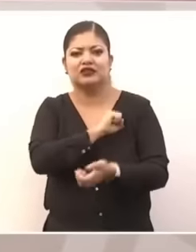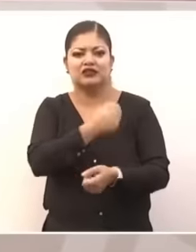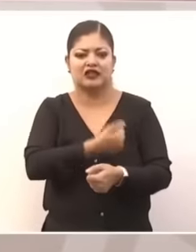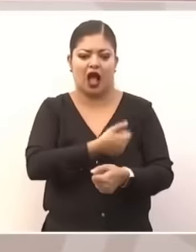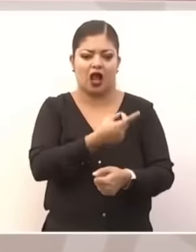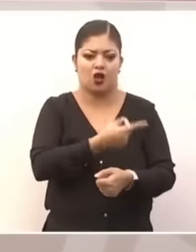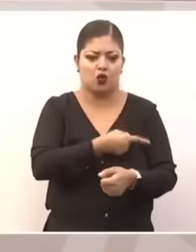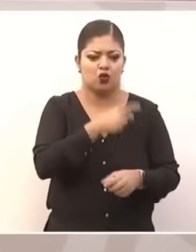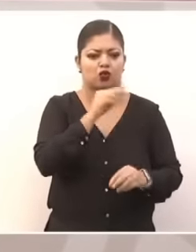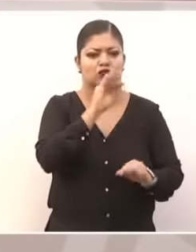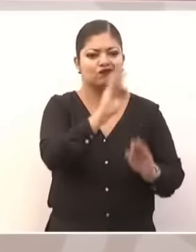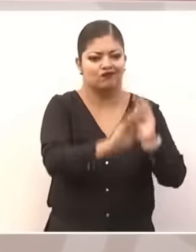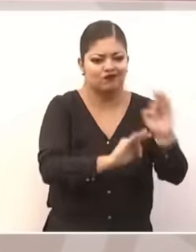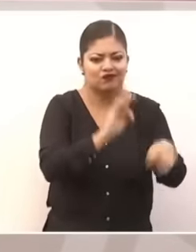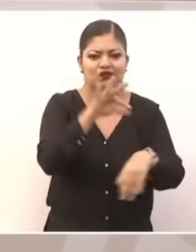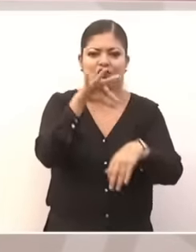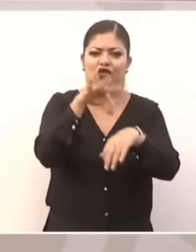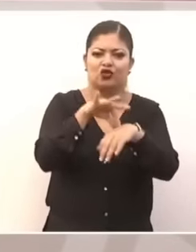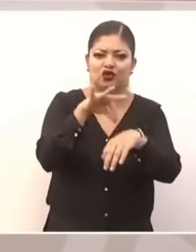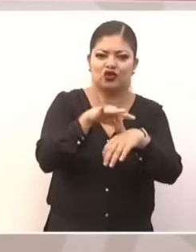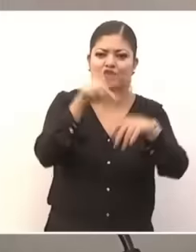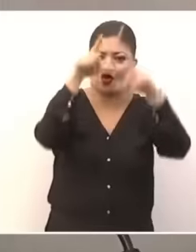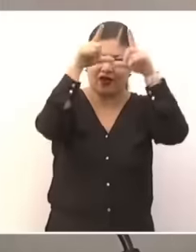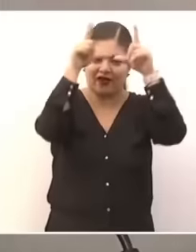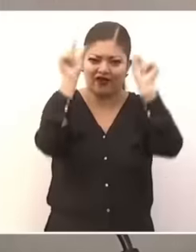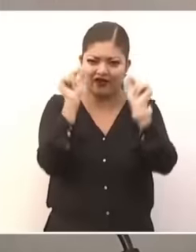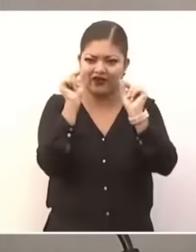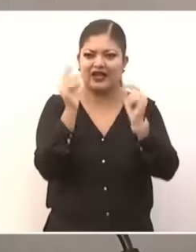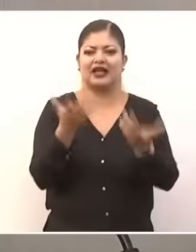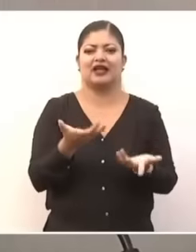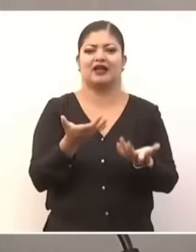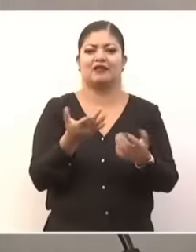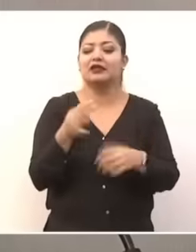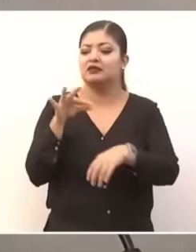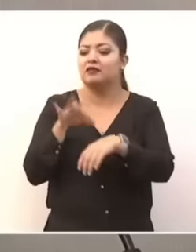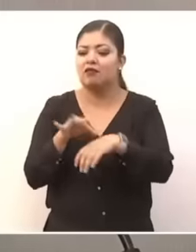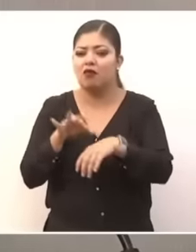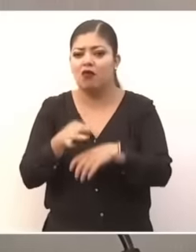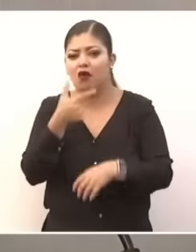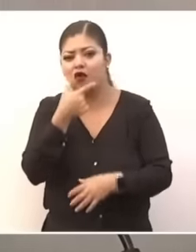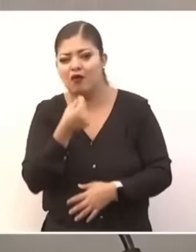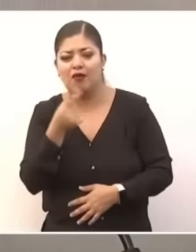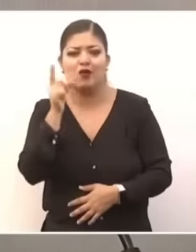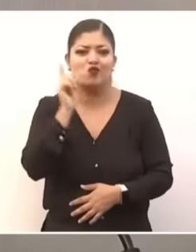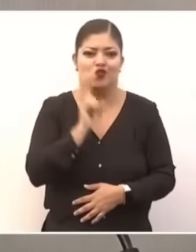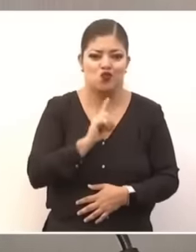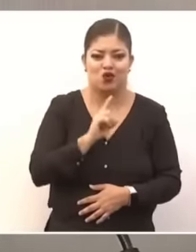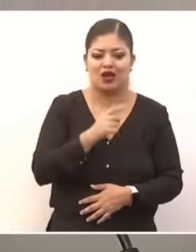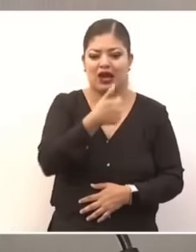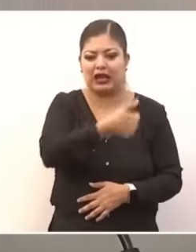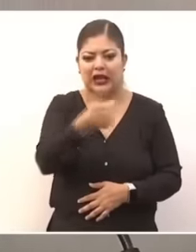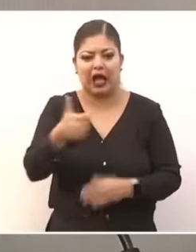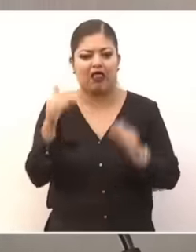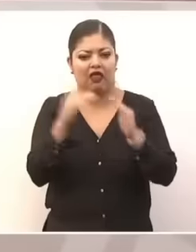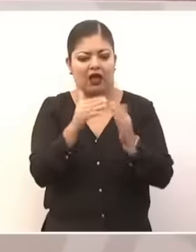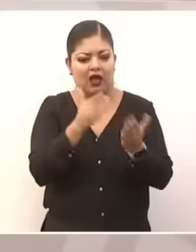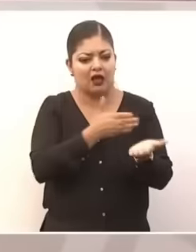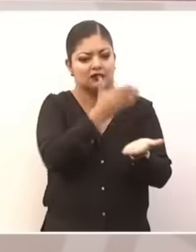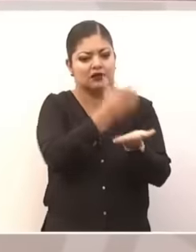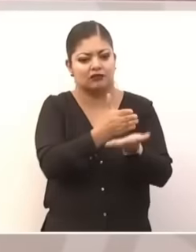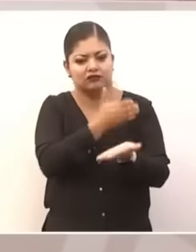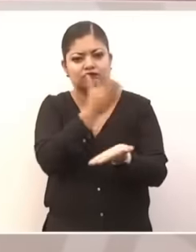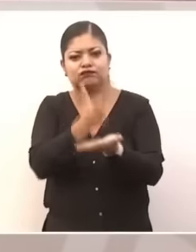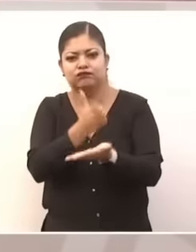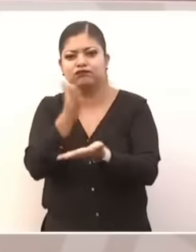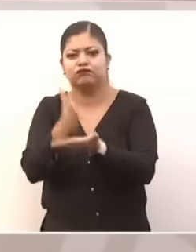llevar médicos, enfermeras, médicas, enfermeros a cada una de las casas de las y